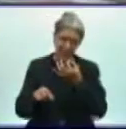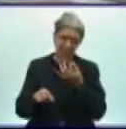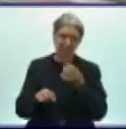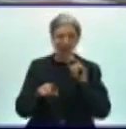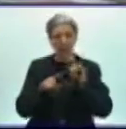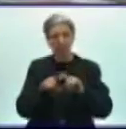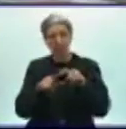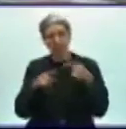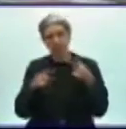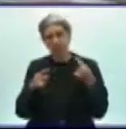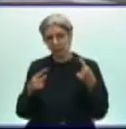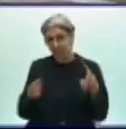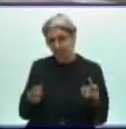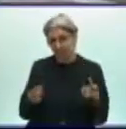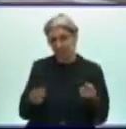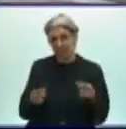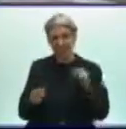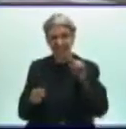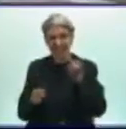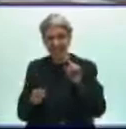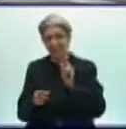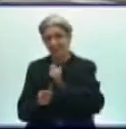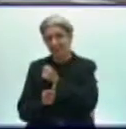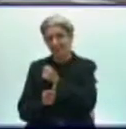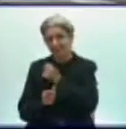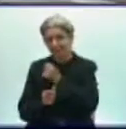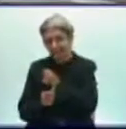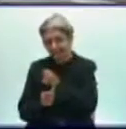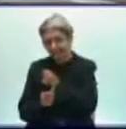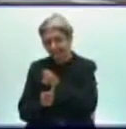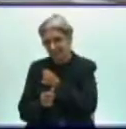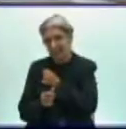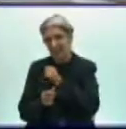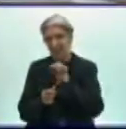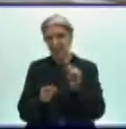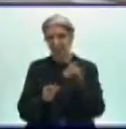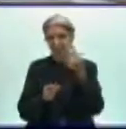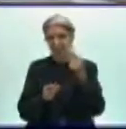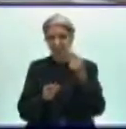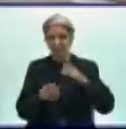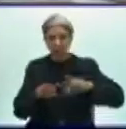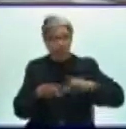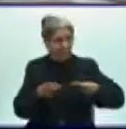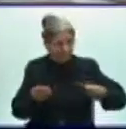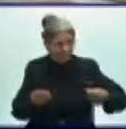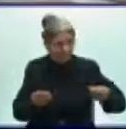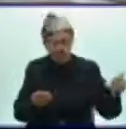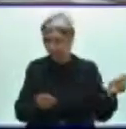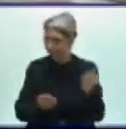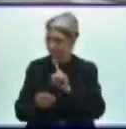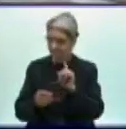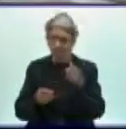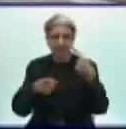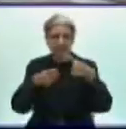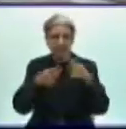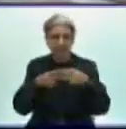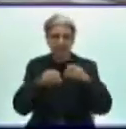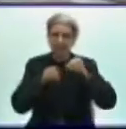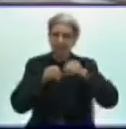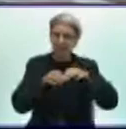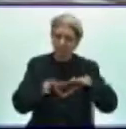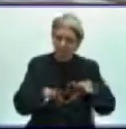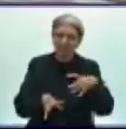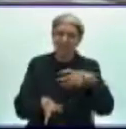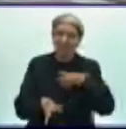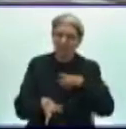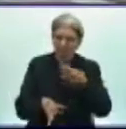porque lo que ellos querían obtener de África no era solamente el territorio, sino los recursos naturales que ella